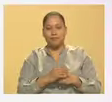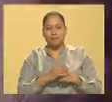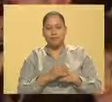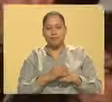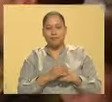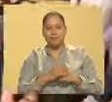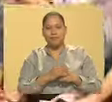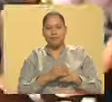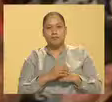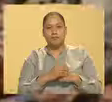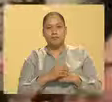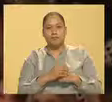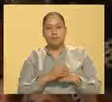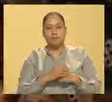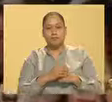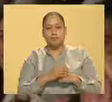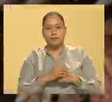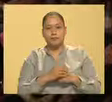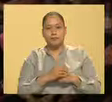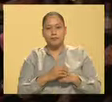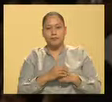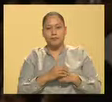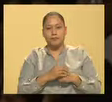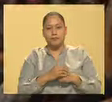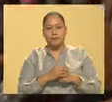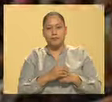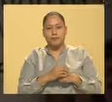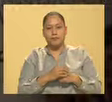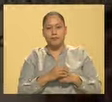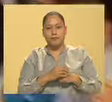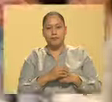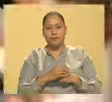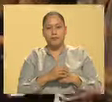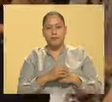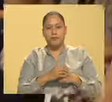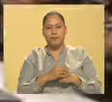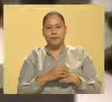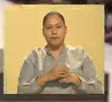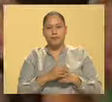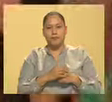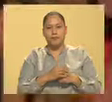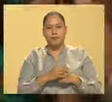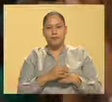¡Gracias!